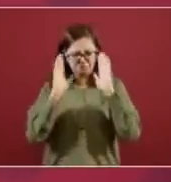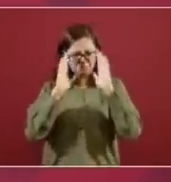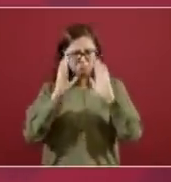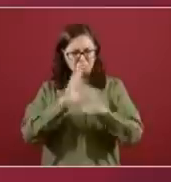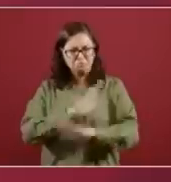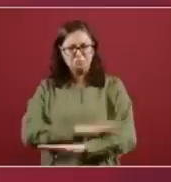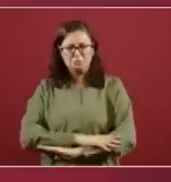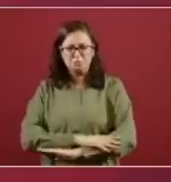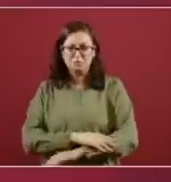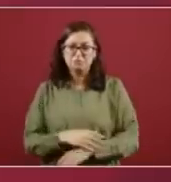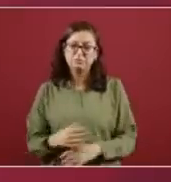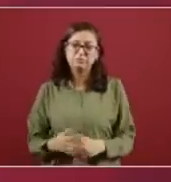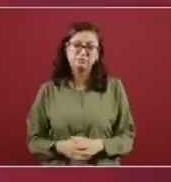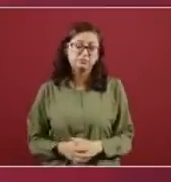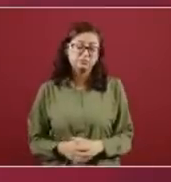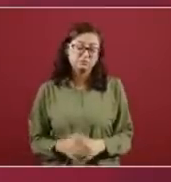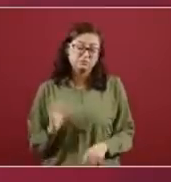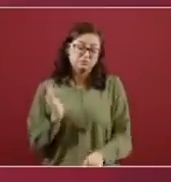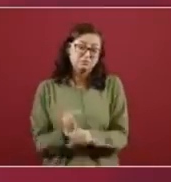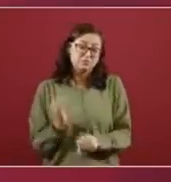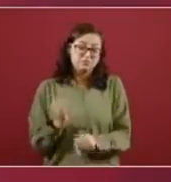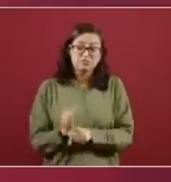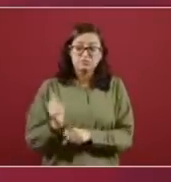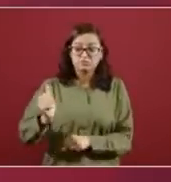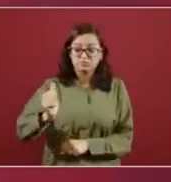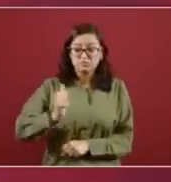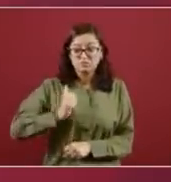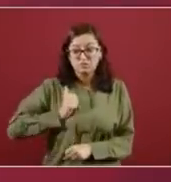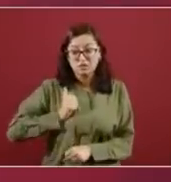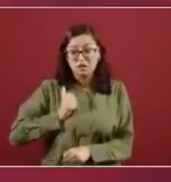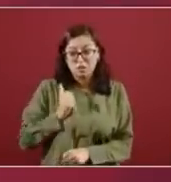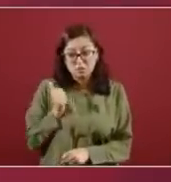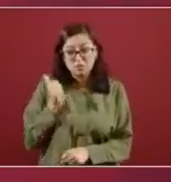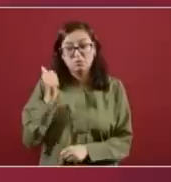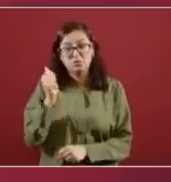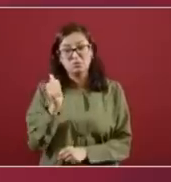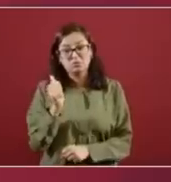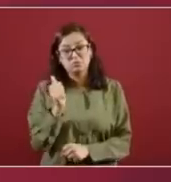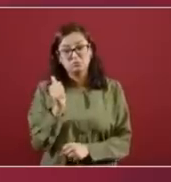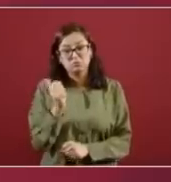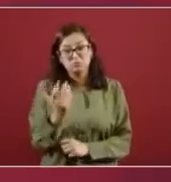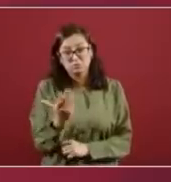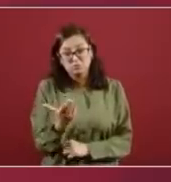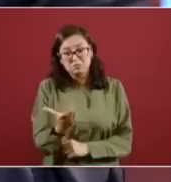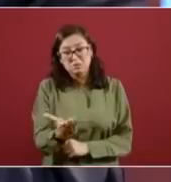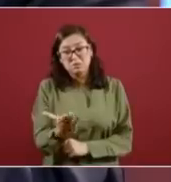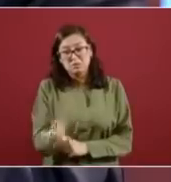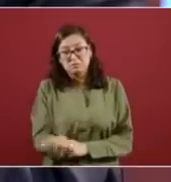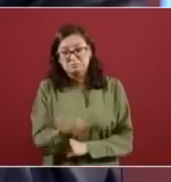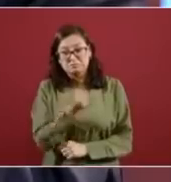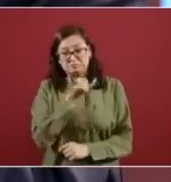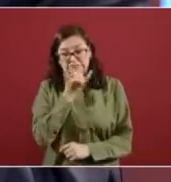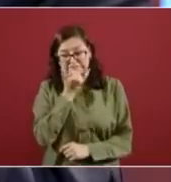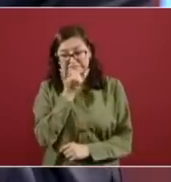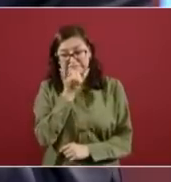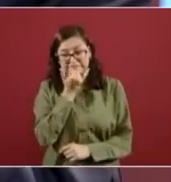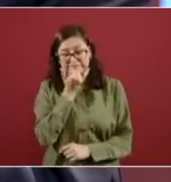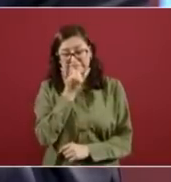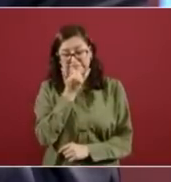pues ofrezco disculpas por las obras este